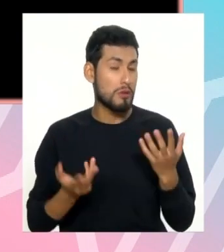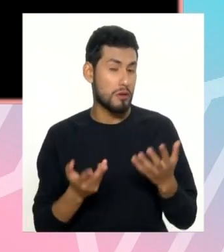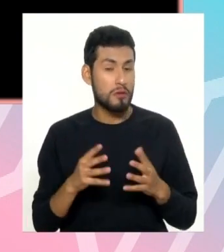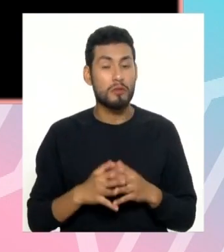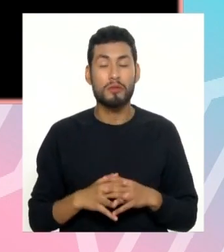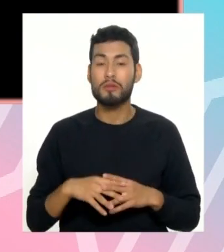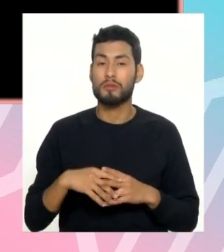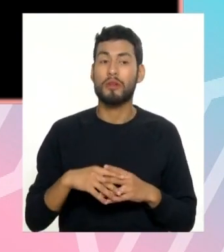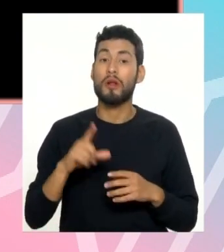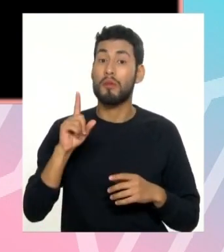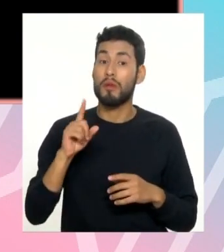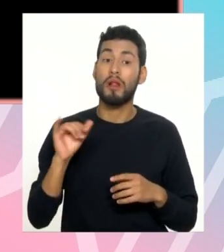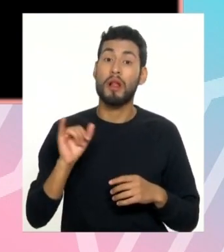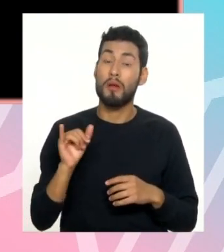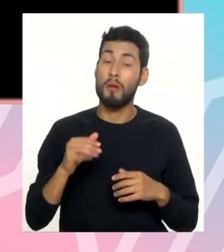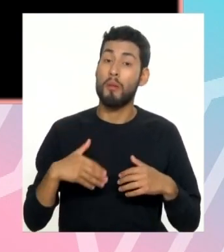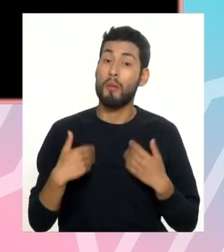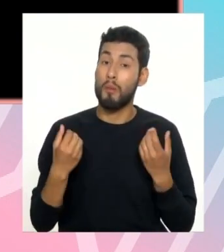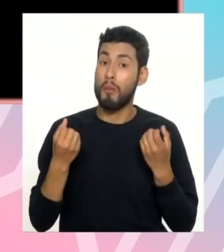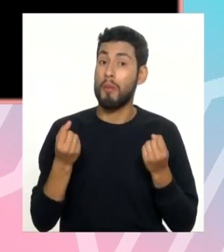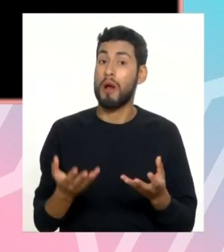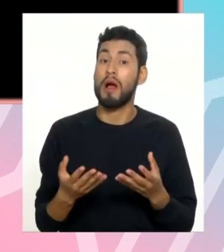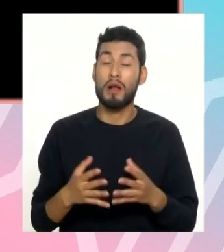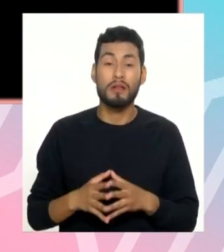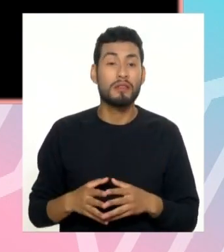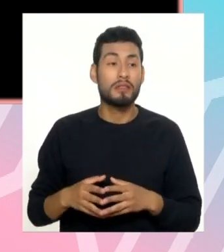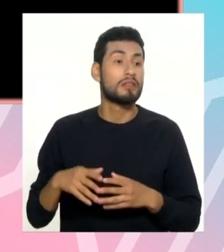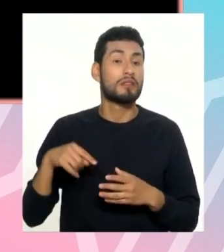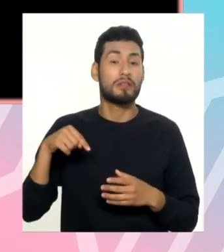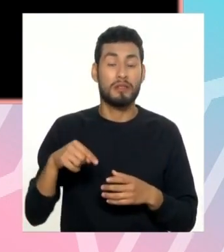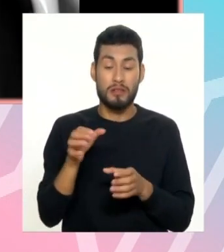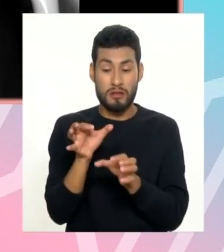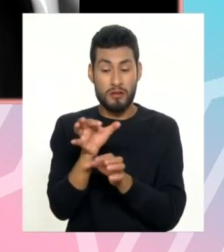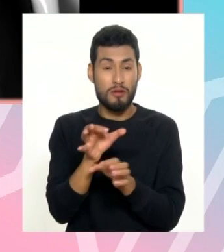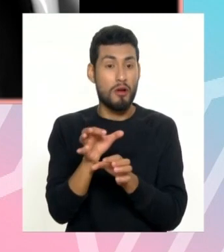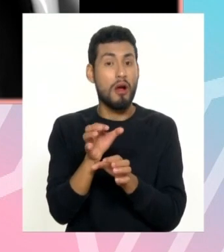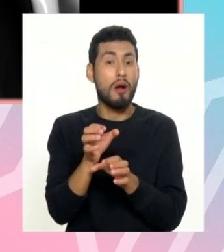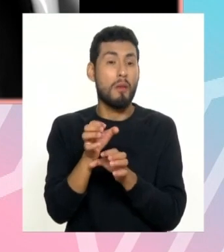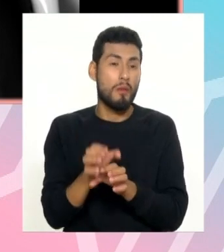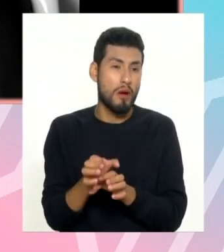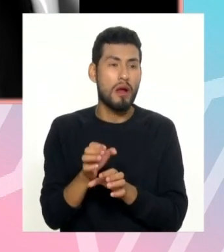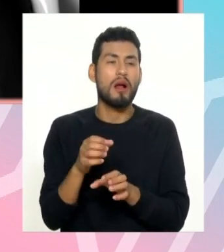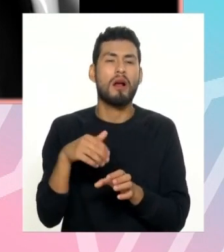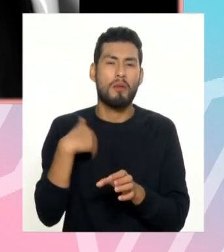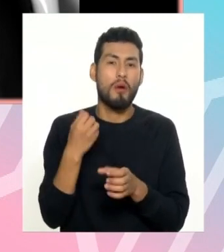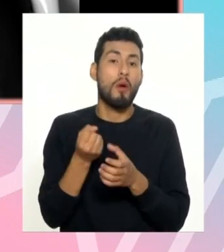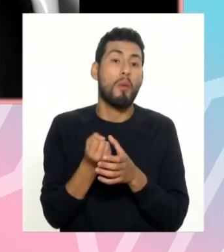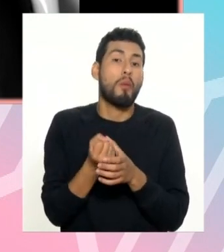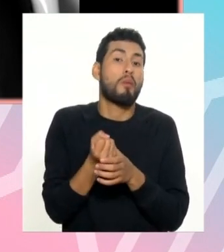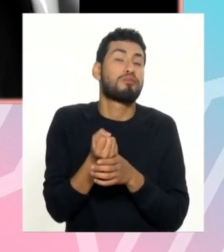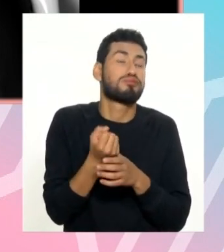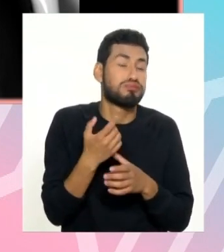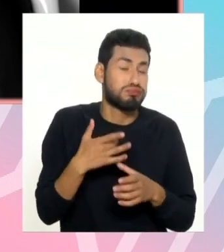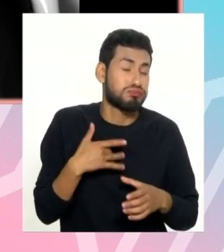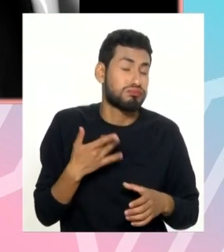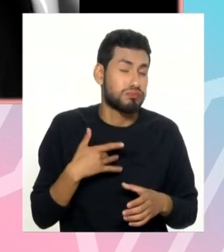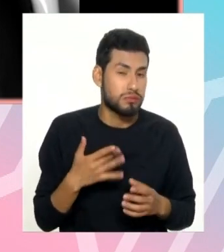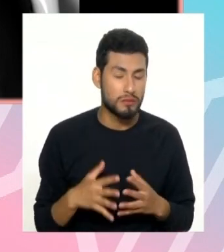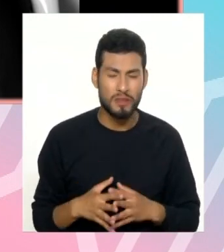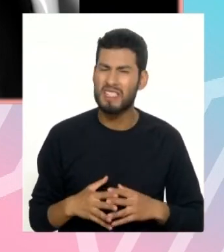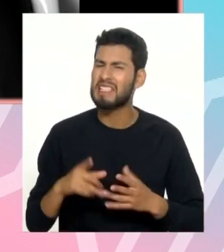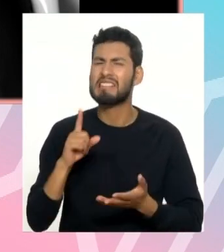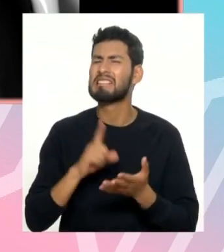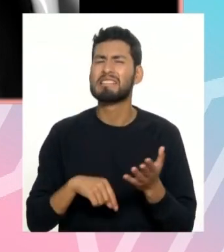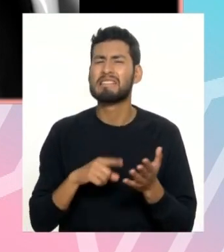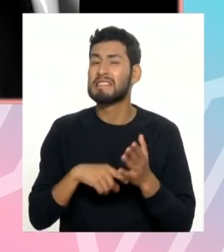digo, lo muscular. Pero también podría ser que ha descompensado ese disco que estaba afectado y ya empezó a dar síntomas. Entonces, ¿qué es lo que